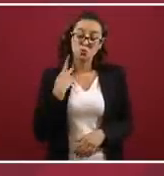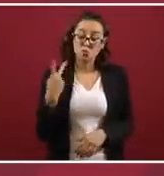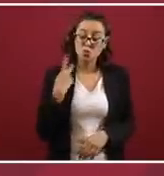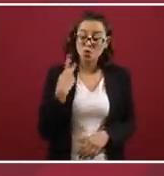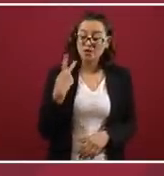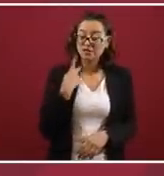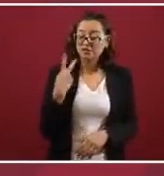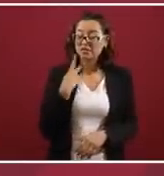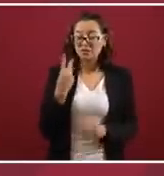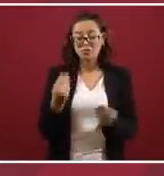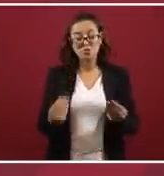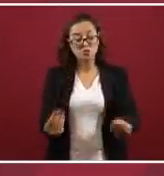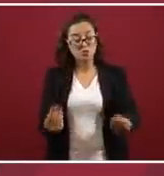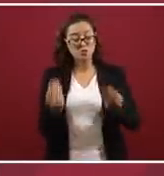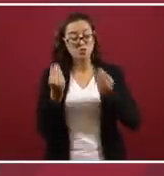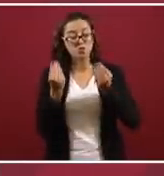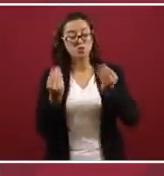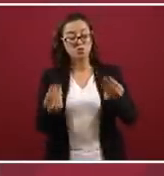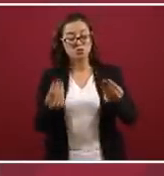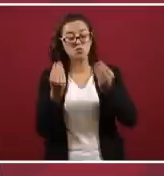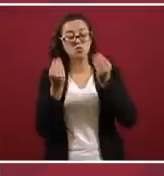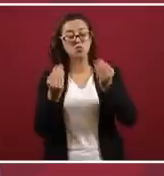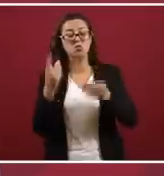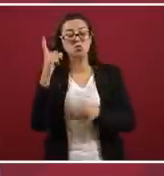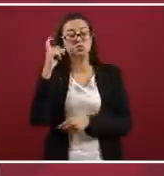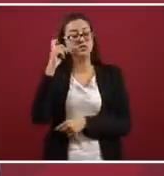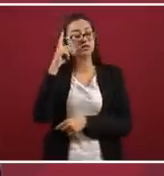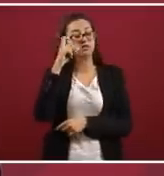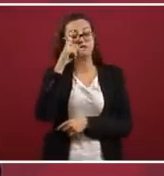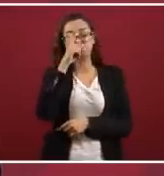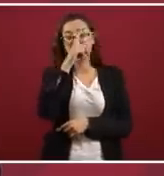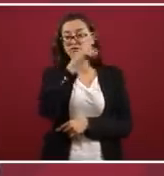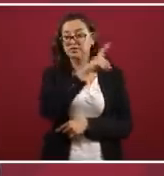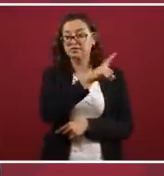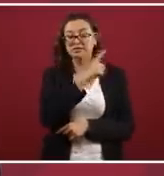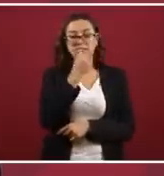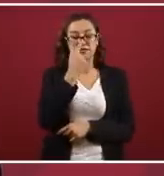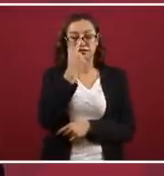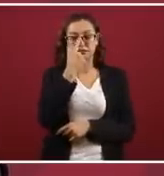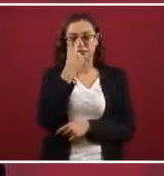tan difícil como arrear